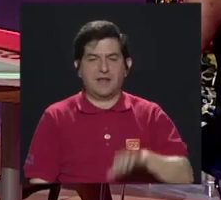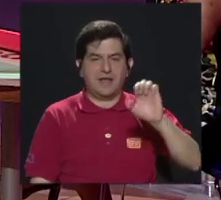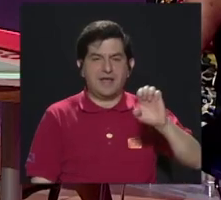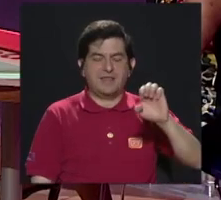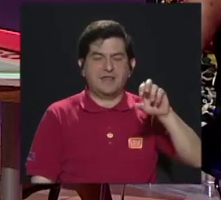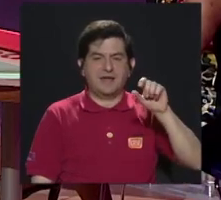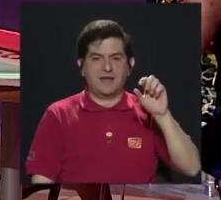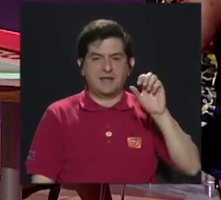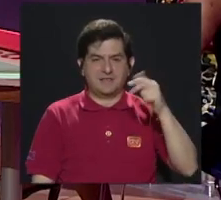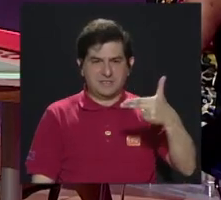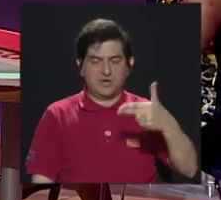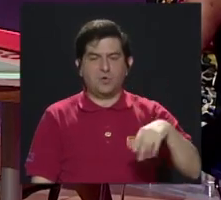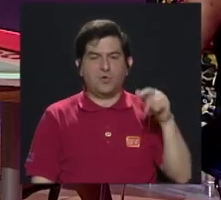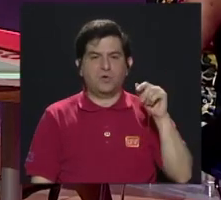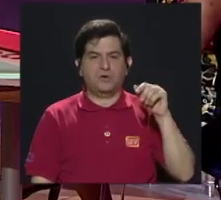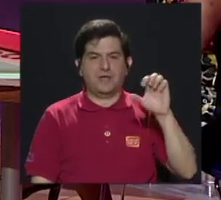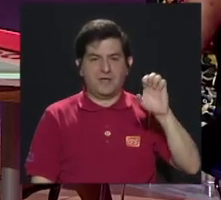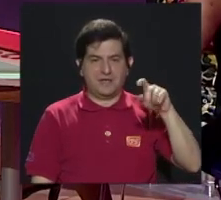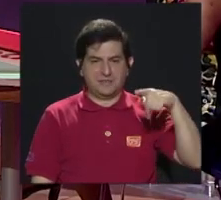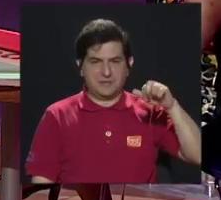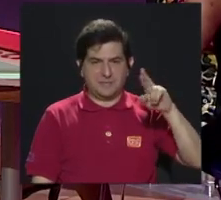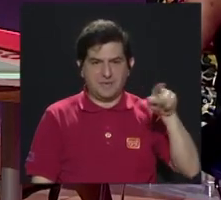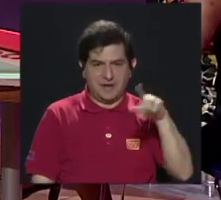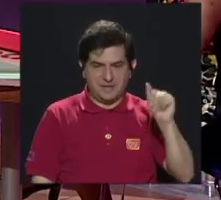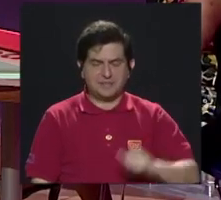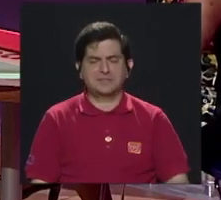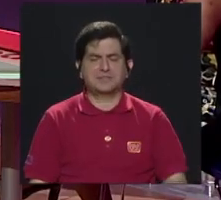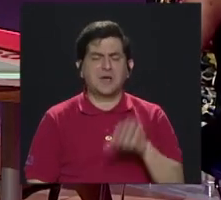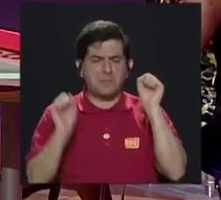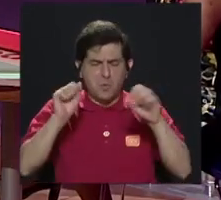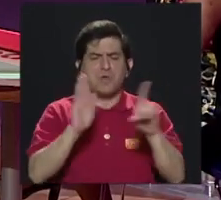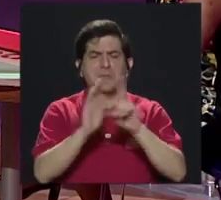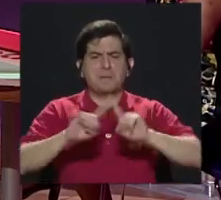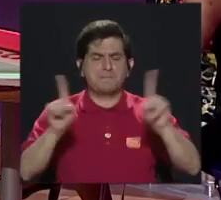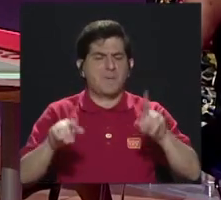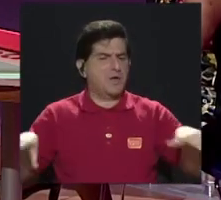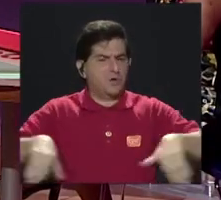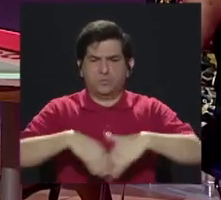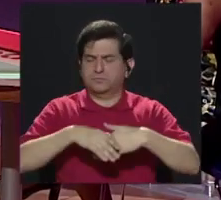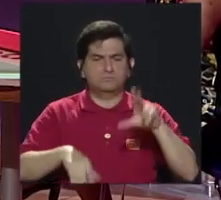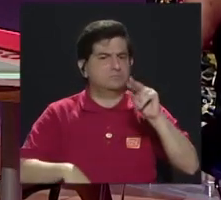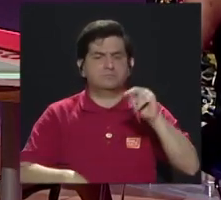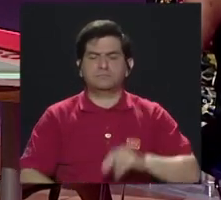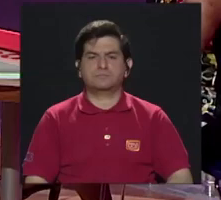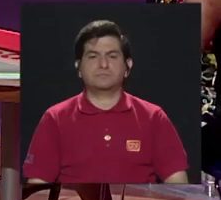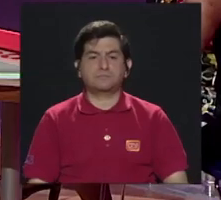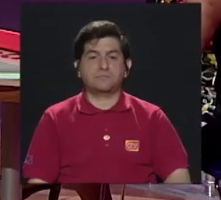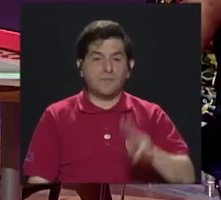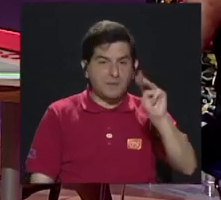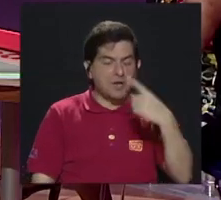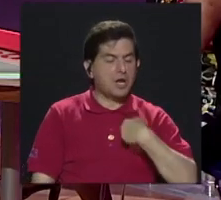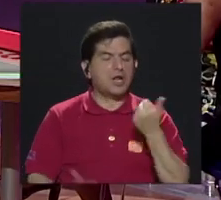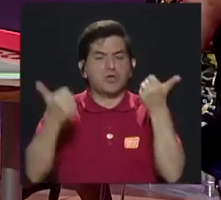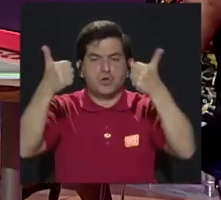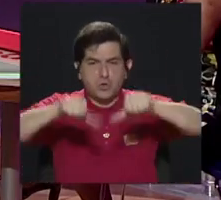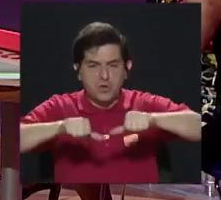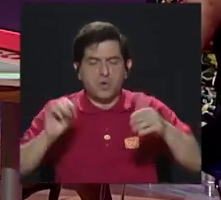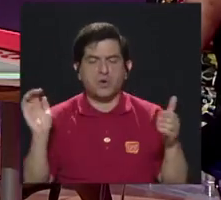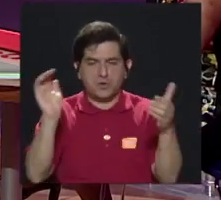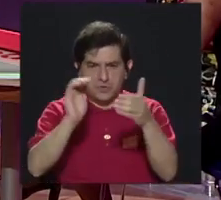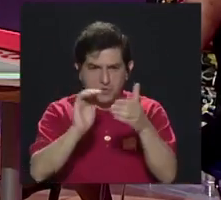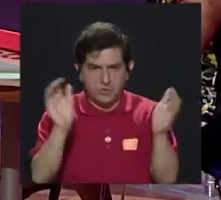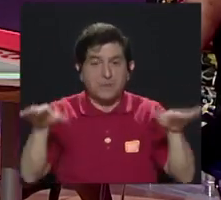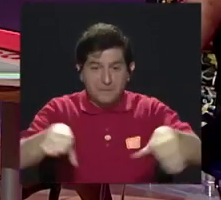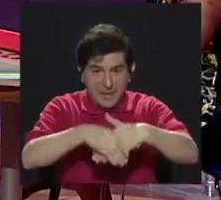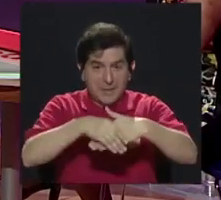de Esparza, ellos pueden lograr sus derechos, pero jamás por el matrimonio. Mariela dice, yo estoy de acuerdo con el matrimonio